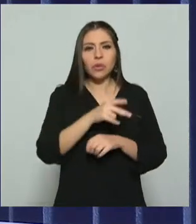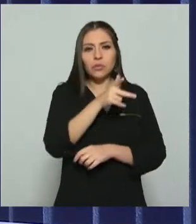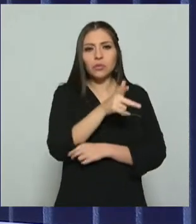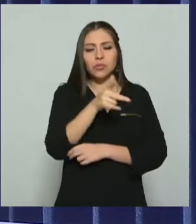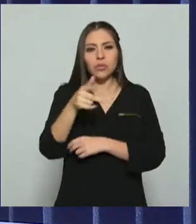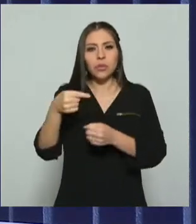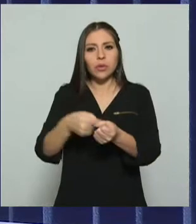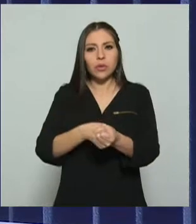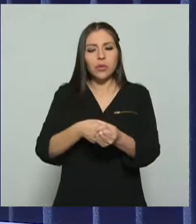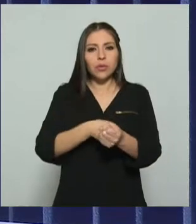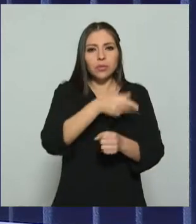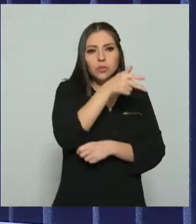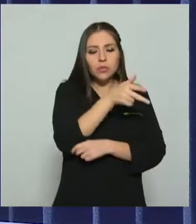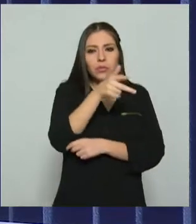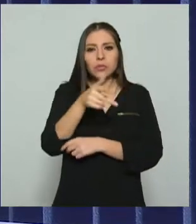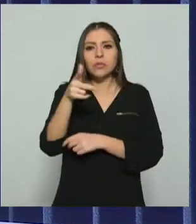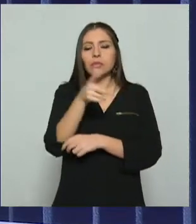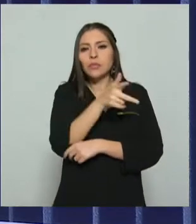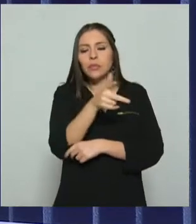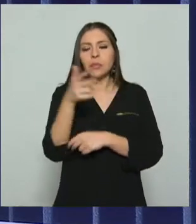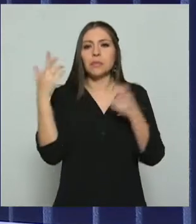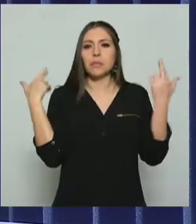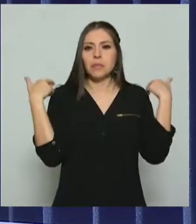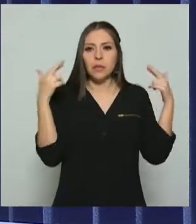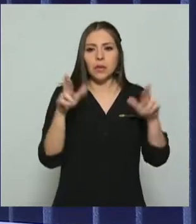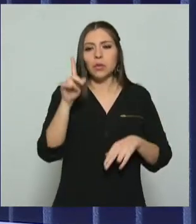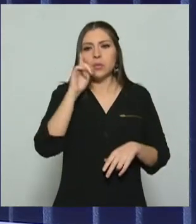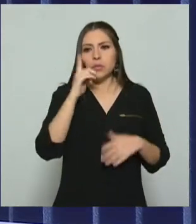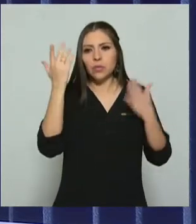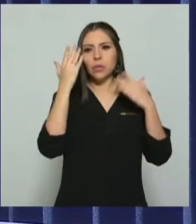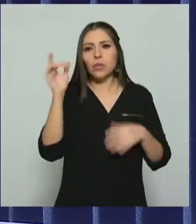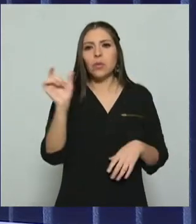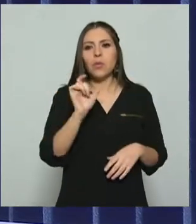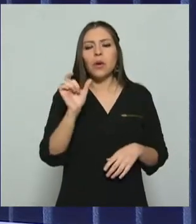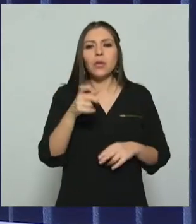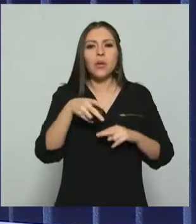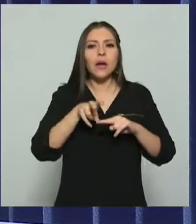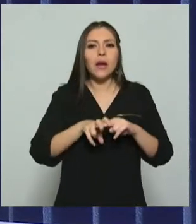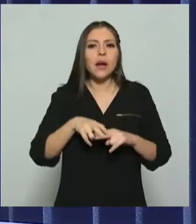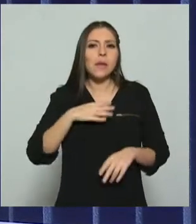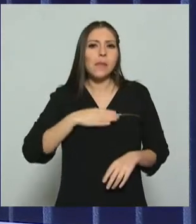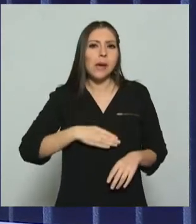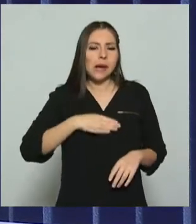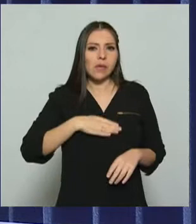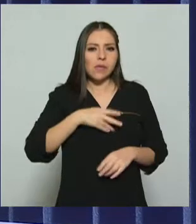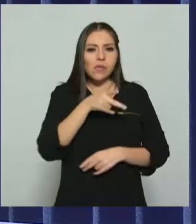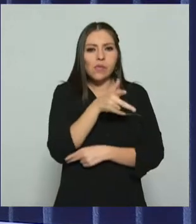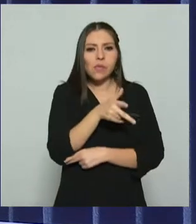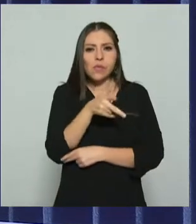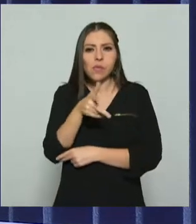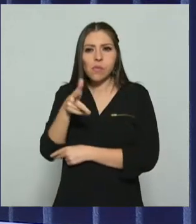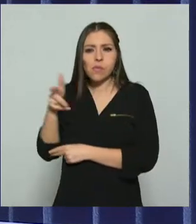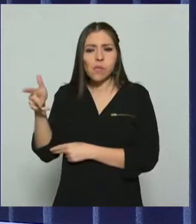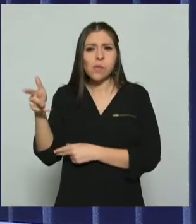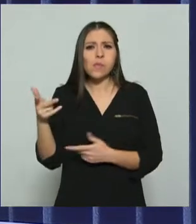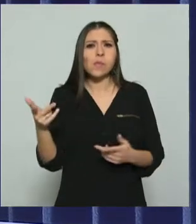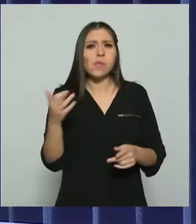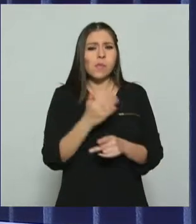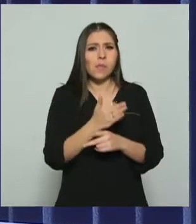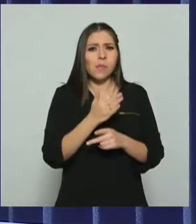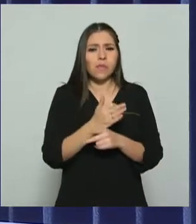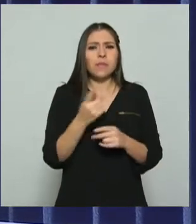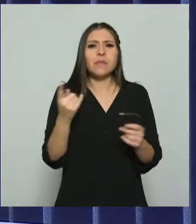a las estudiantes y profesoras en los momentos en que están realizando sus necesidades fisiológicas. ¿Qué es lo que está ocurriendo con